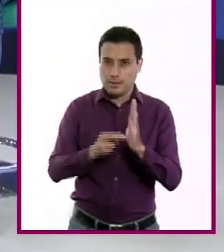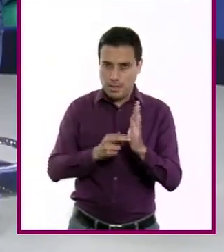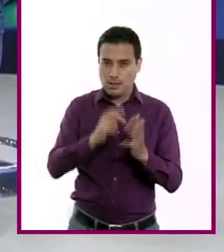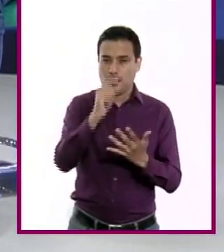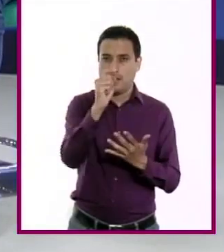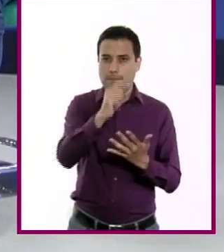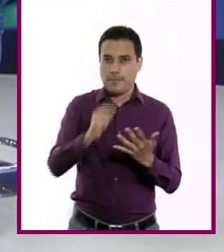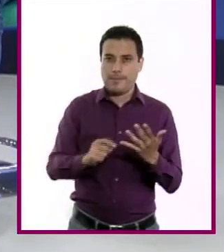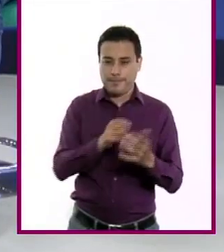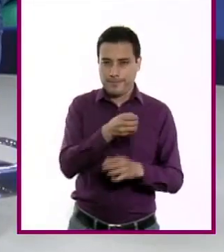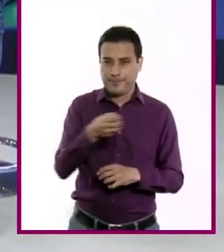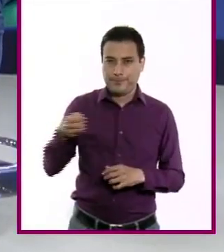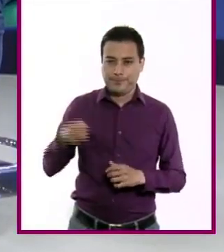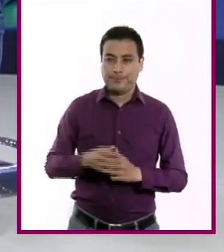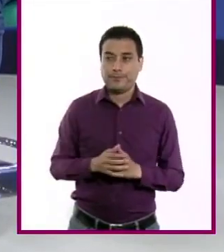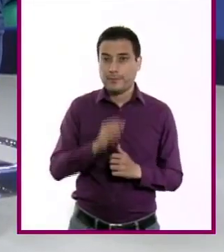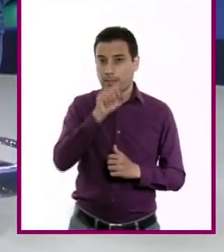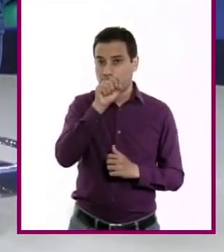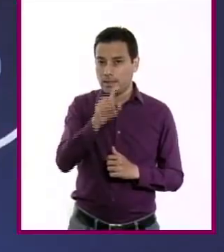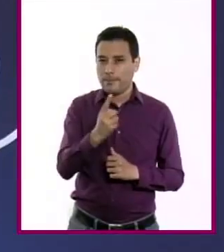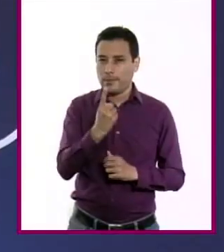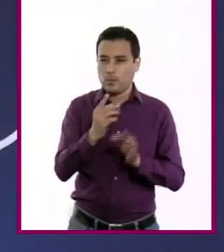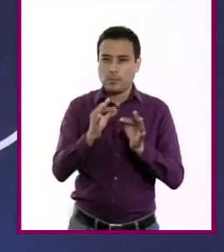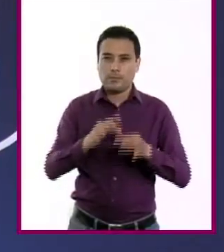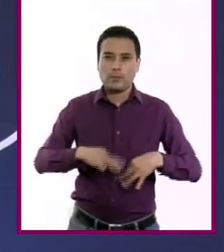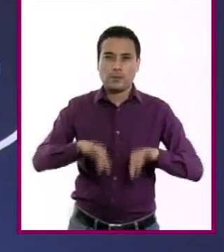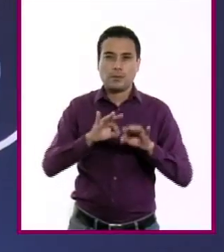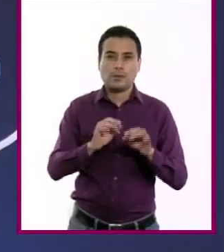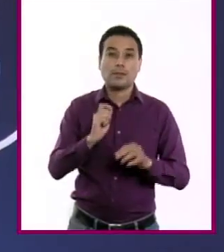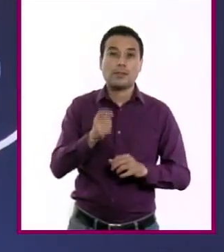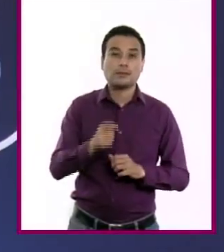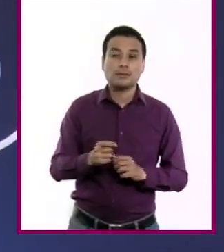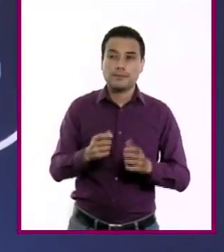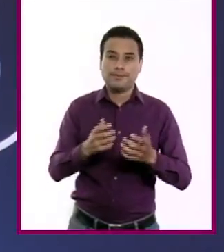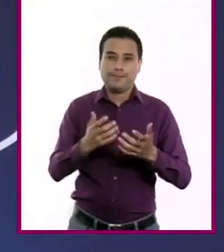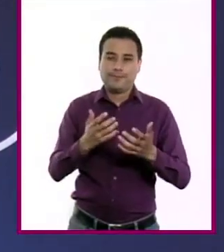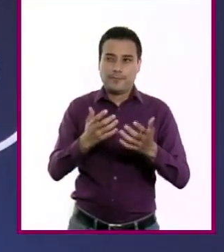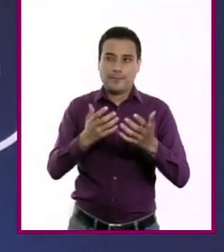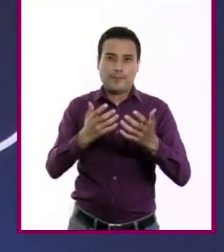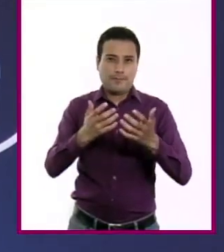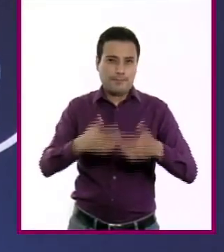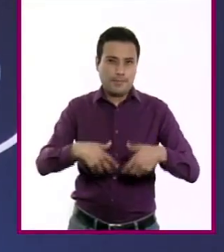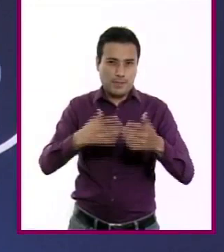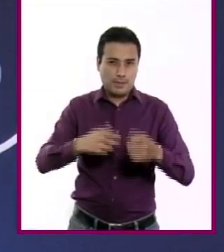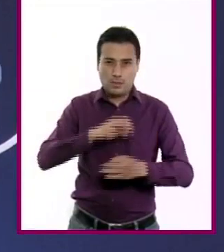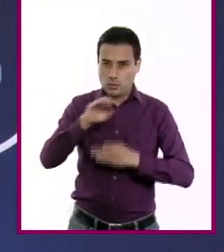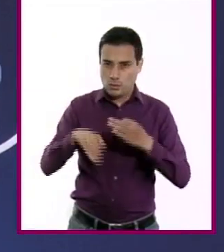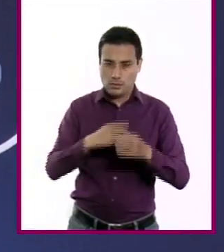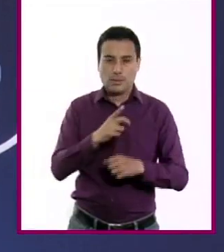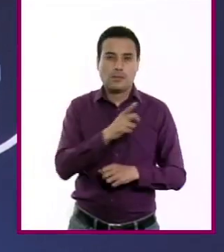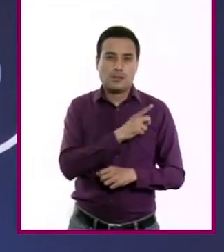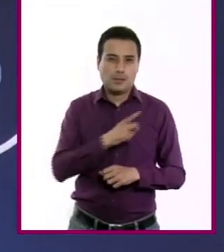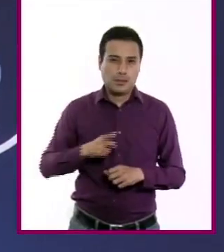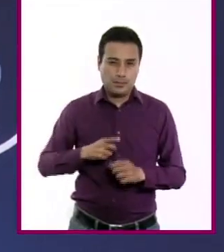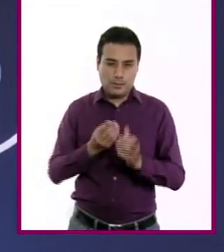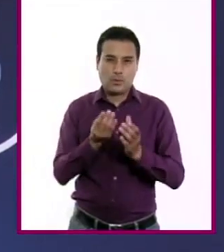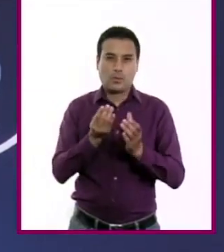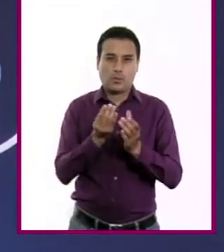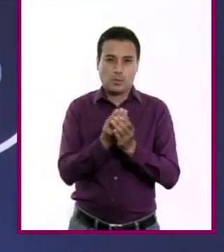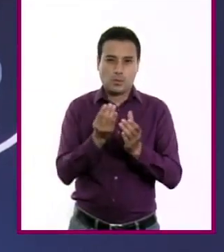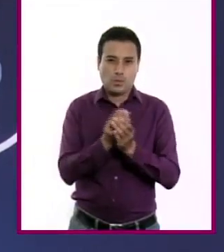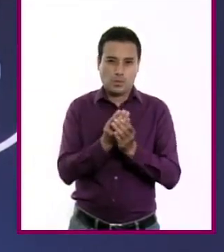tipo de... De hecho, también sería como algo importante que deberían de incluir todas las empresas, ¿no? Constantes capacitaciones en seguridad y